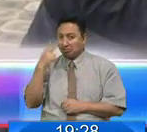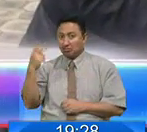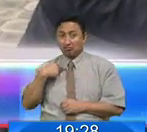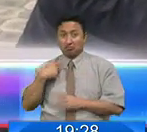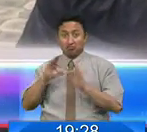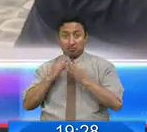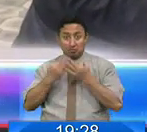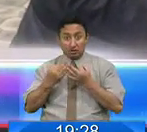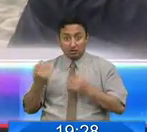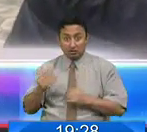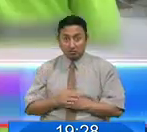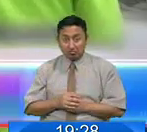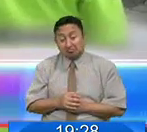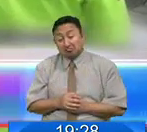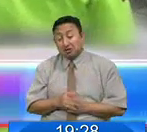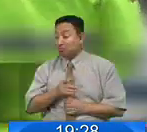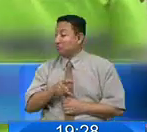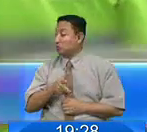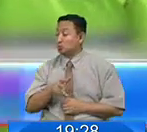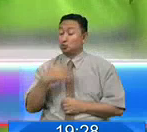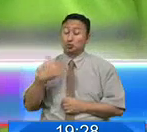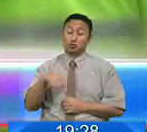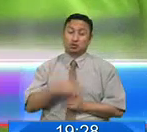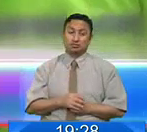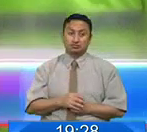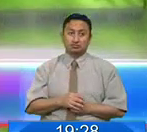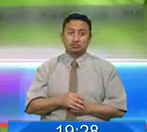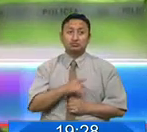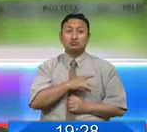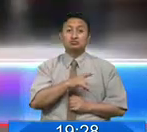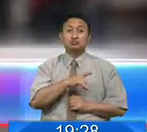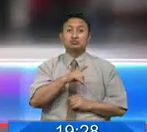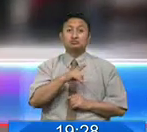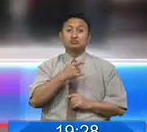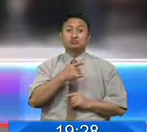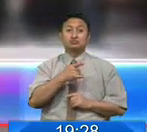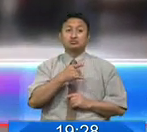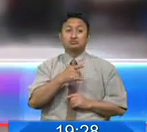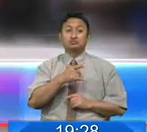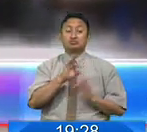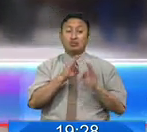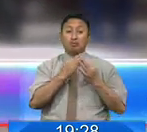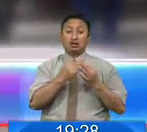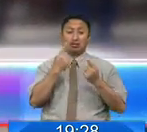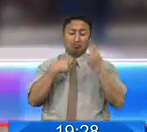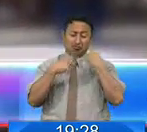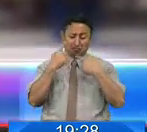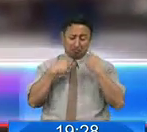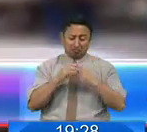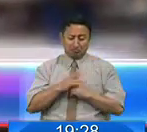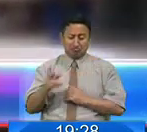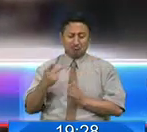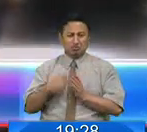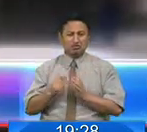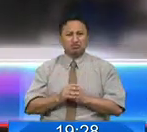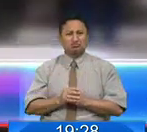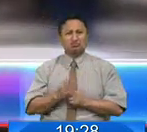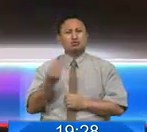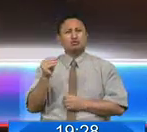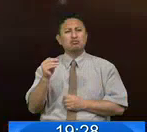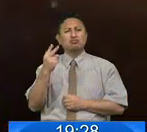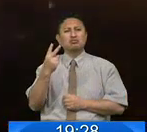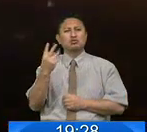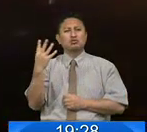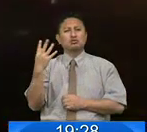puedo haber sido nuestra familia con el intenso llanto de sus deudos buscaban respuestas del por qué el joven de 24 años